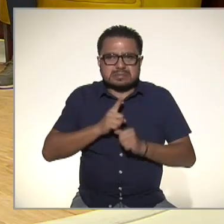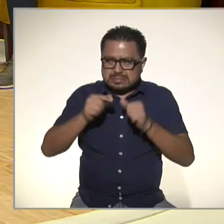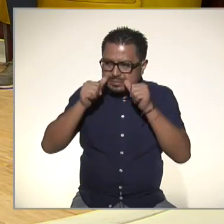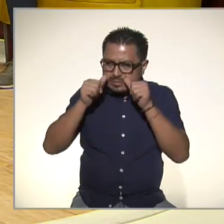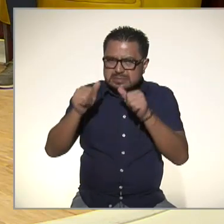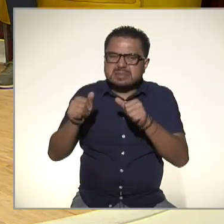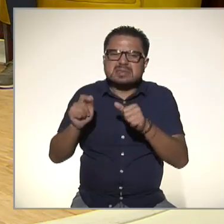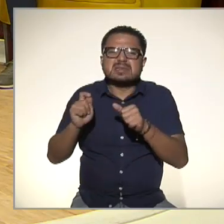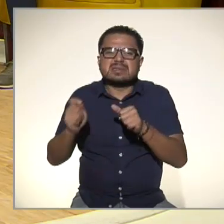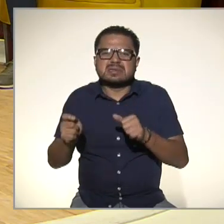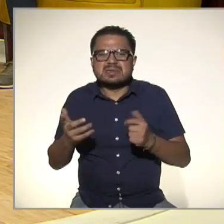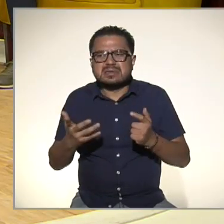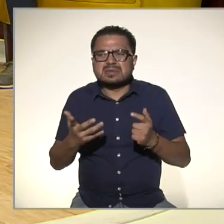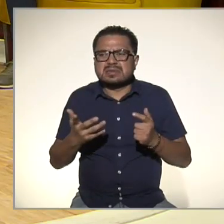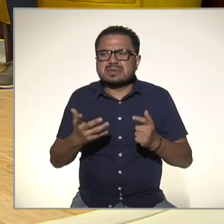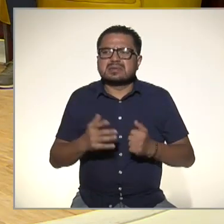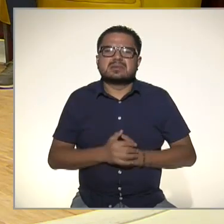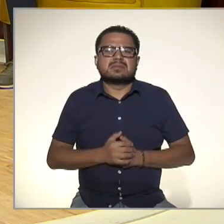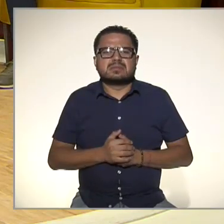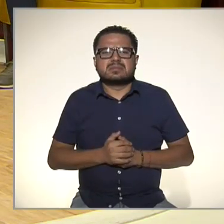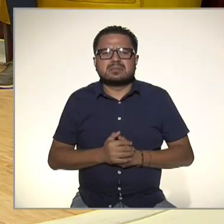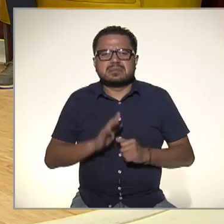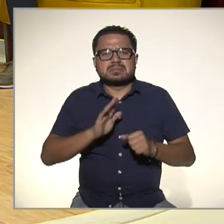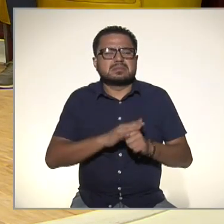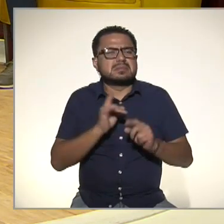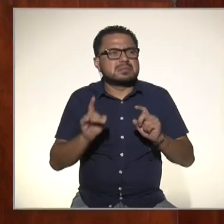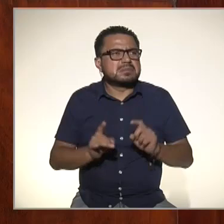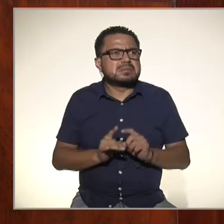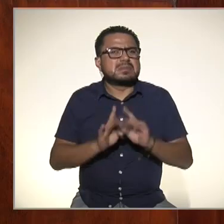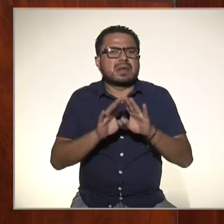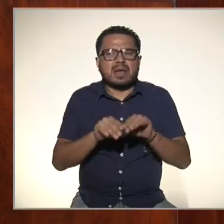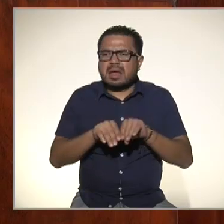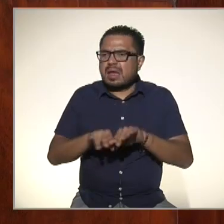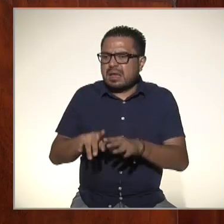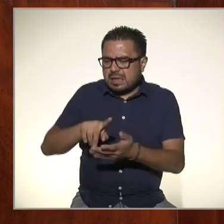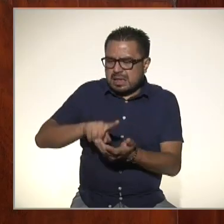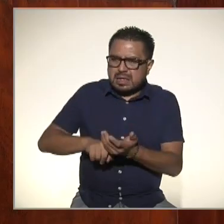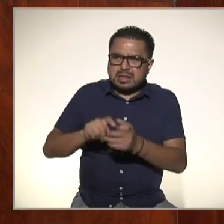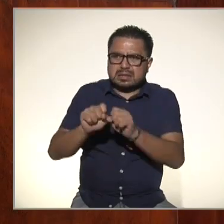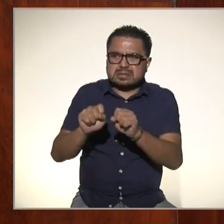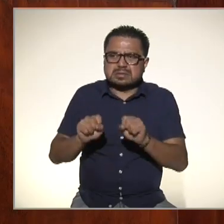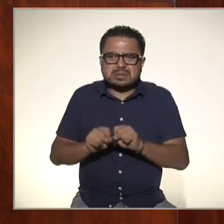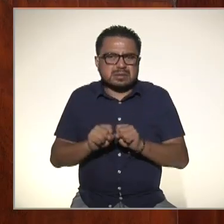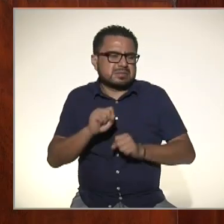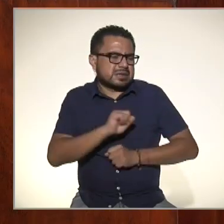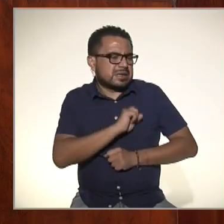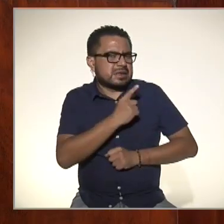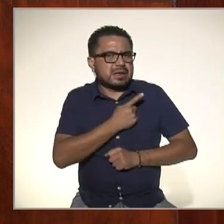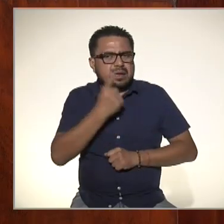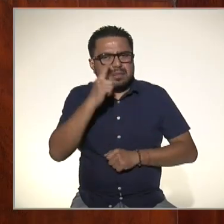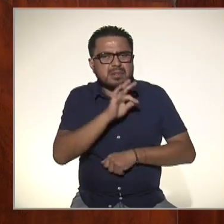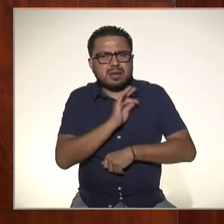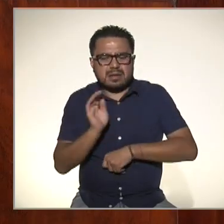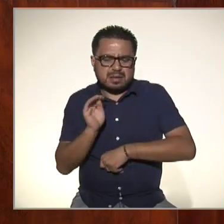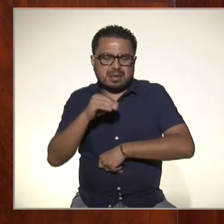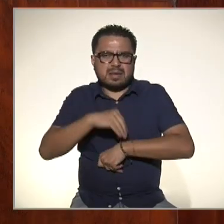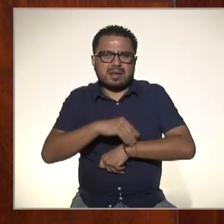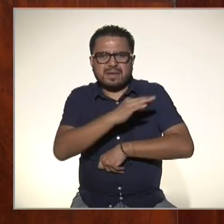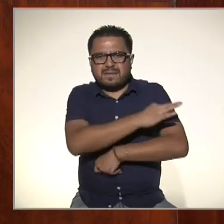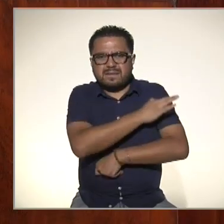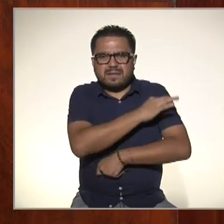estar atentas porque también de repente hay campañas dentro del sistema de salud para poner la vacuna